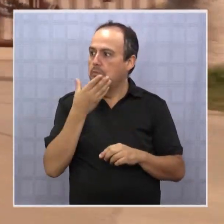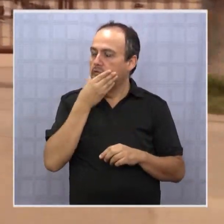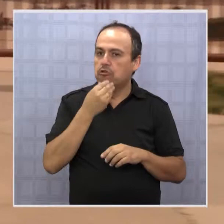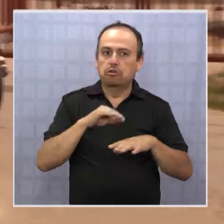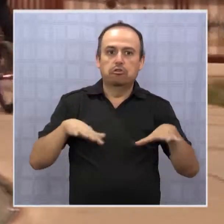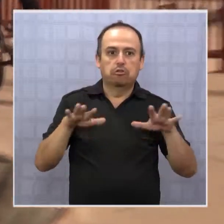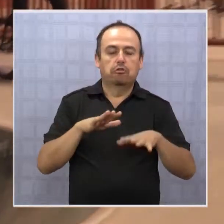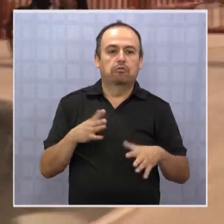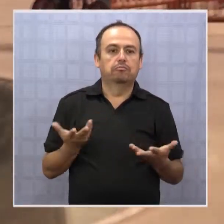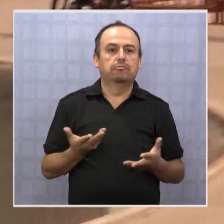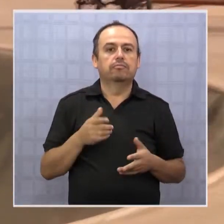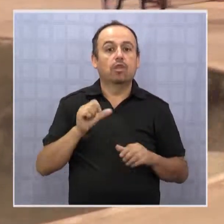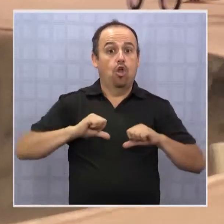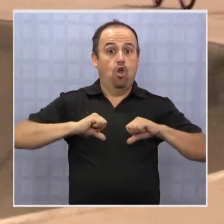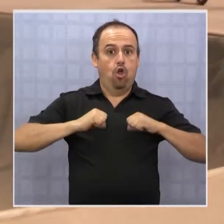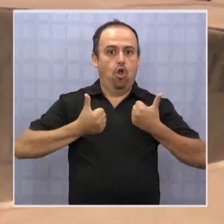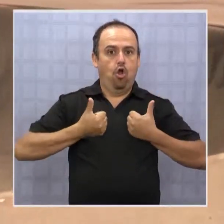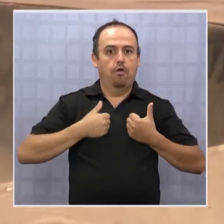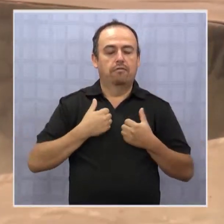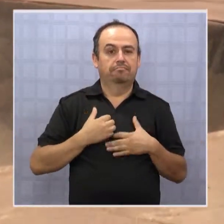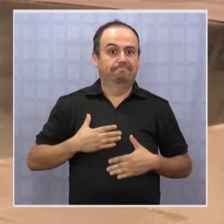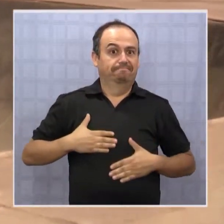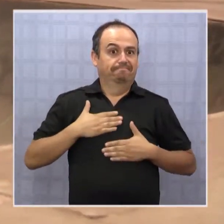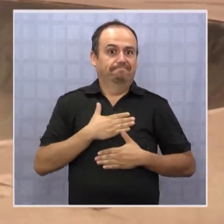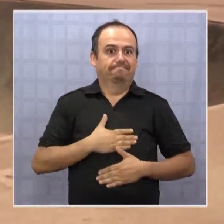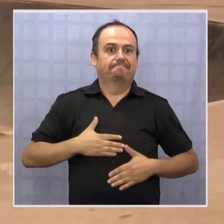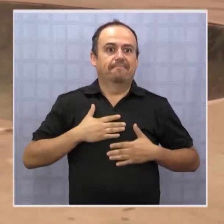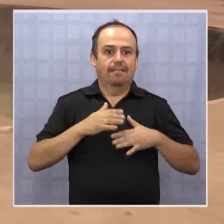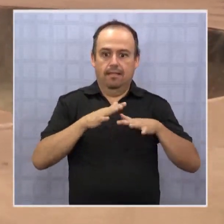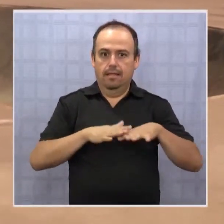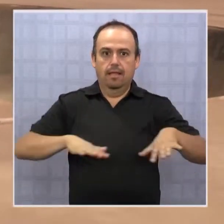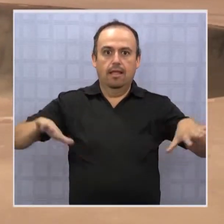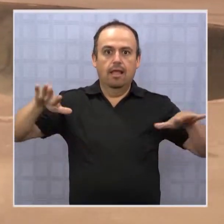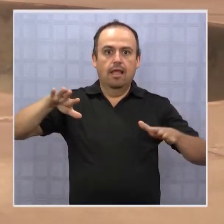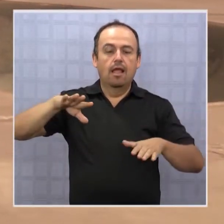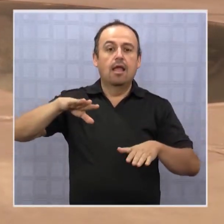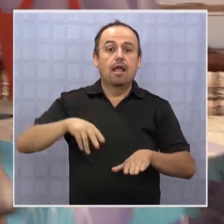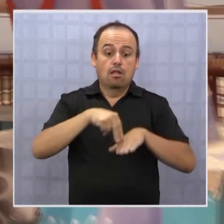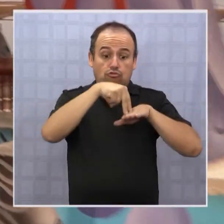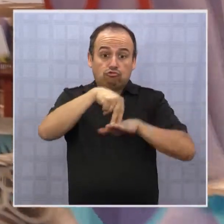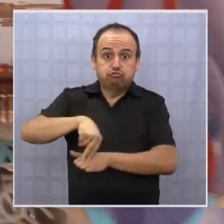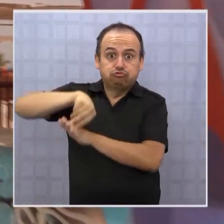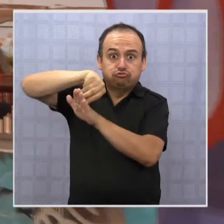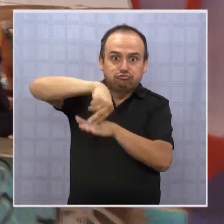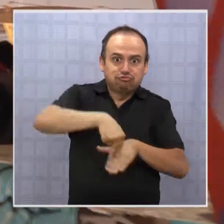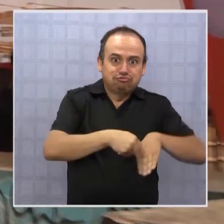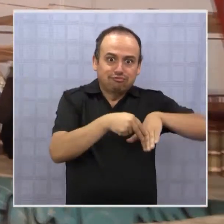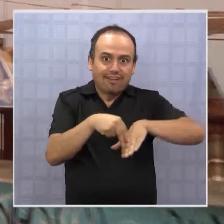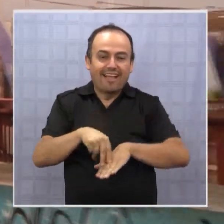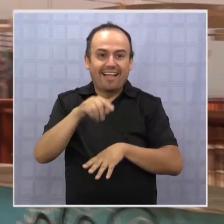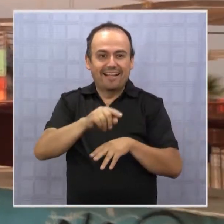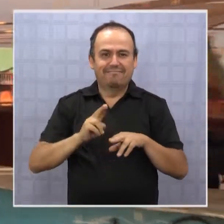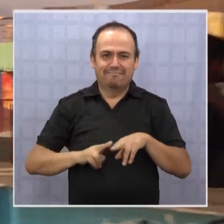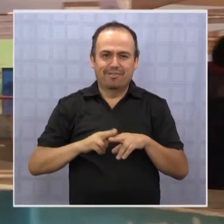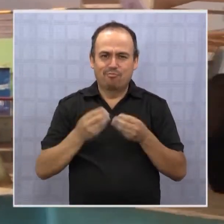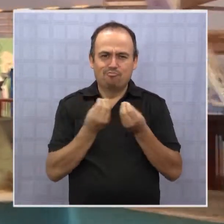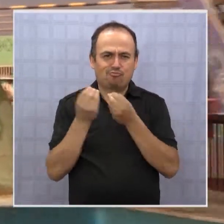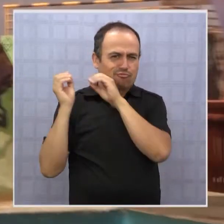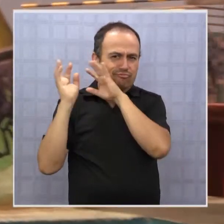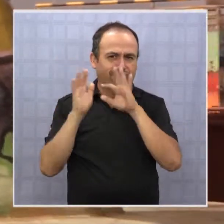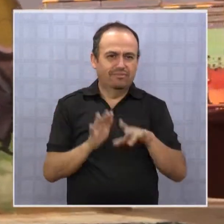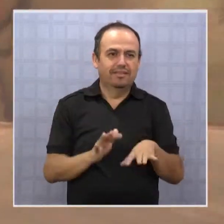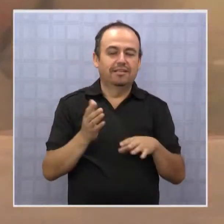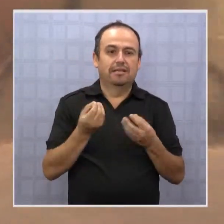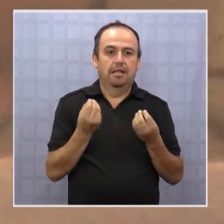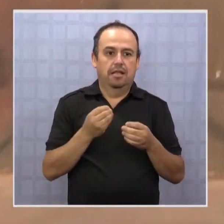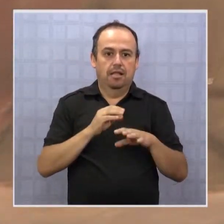bonito. Los jóvenes manifiestan su satisfacción por la mantención del skate park, que es centro de concurrencia diaria de público. Se ve que